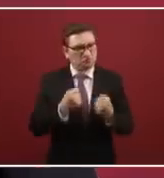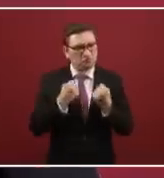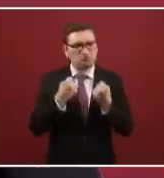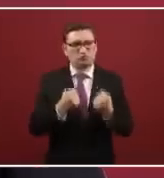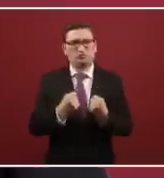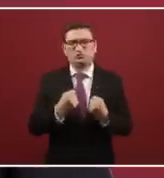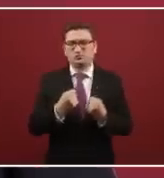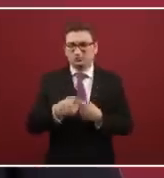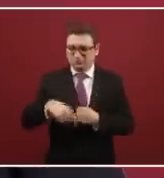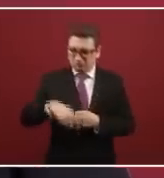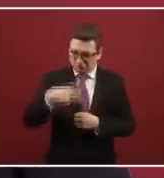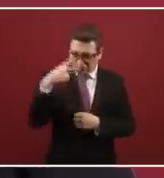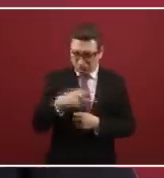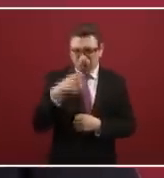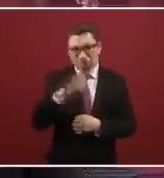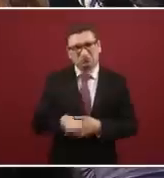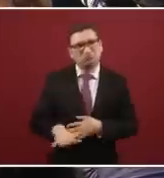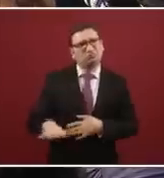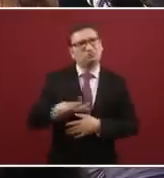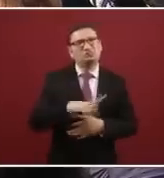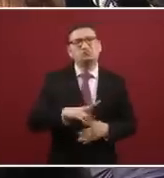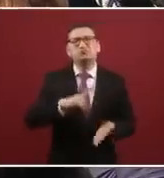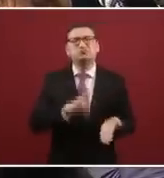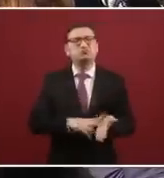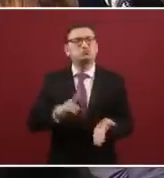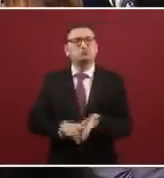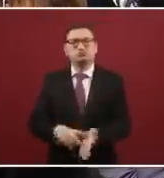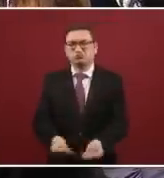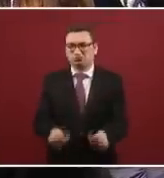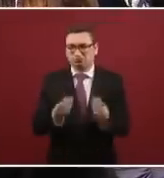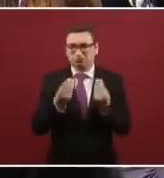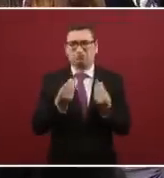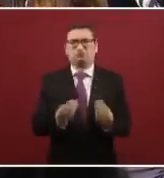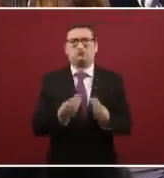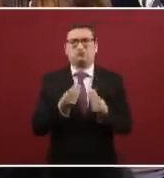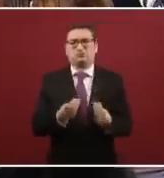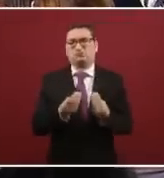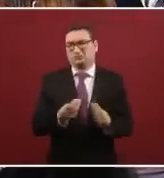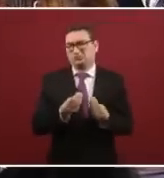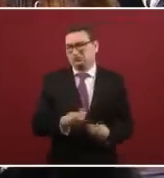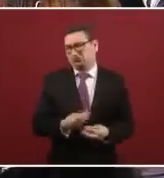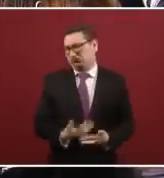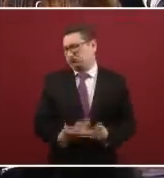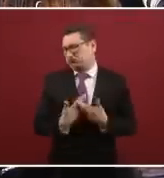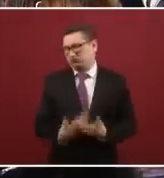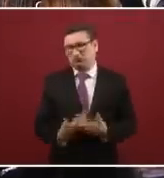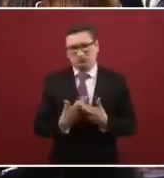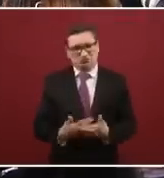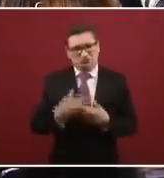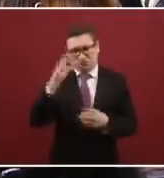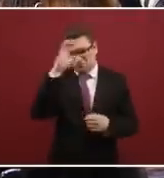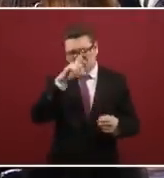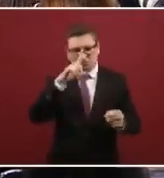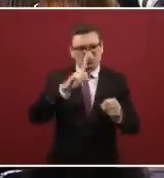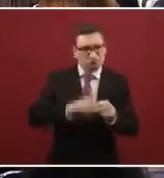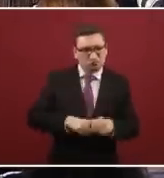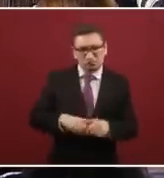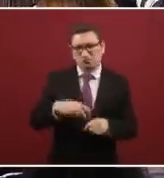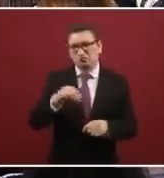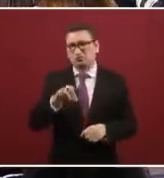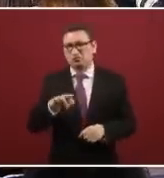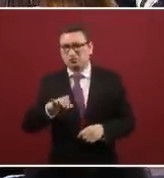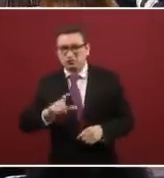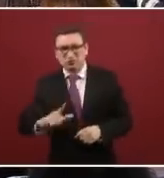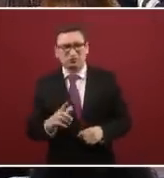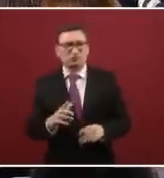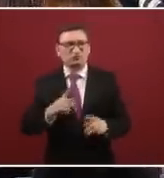pueblo con muchos valores, una gran reserva de valores culturales, morales,